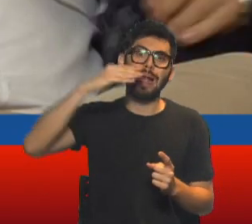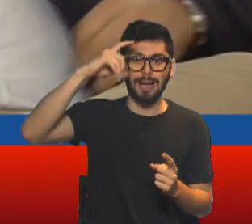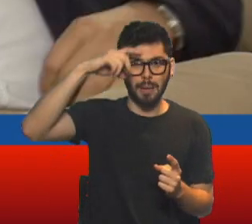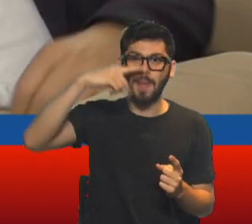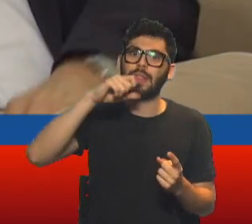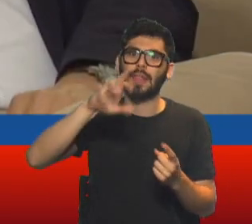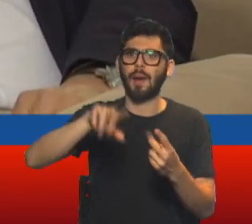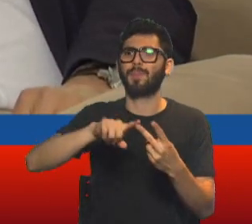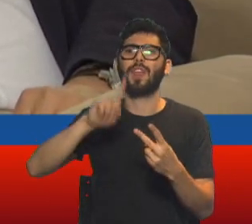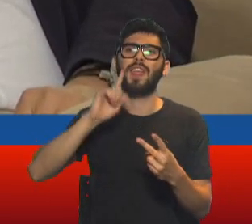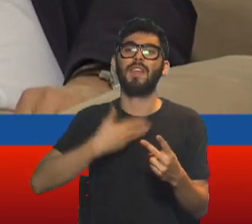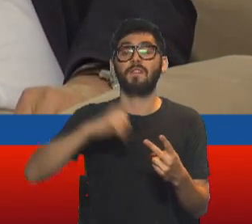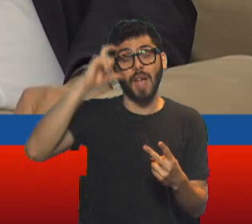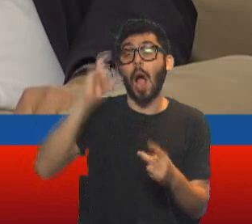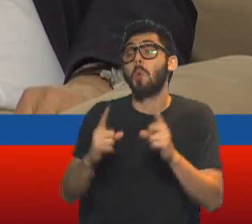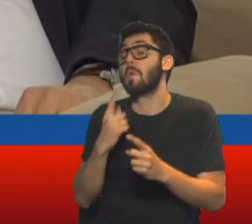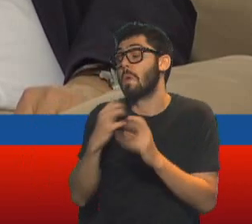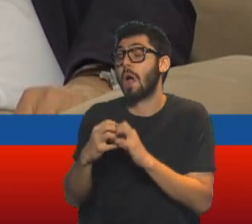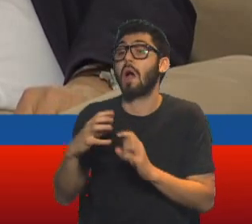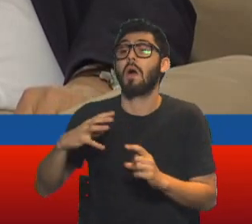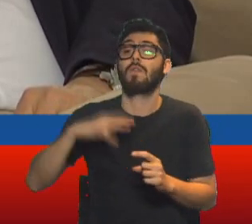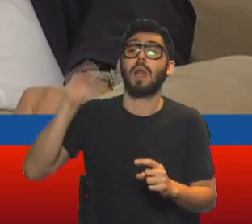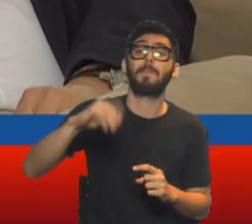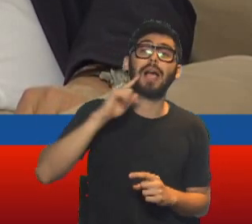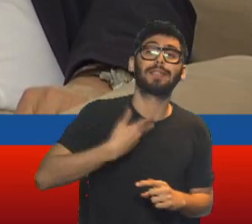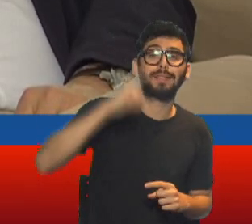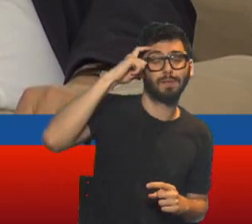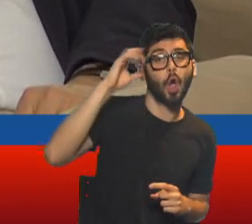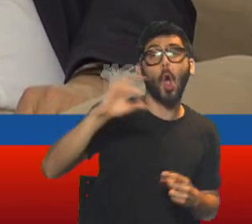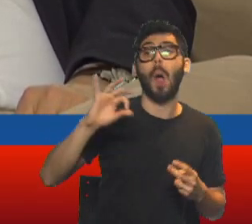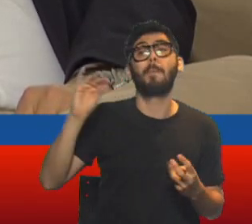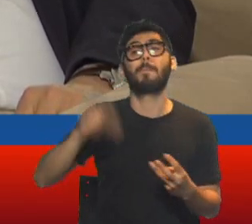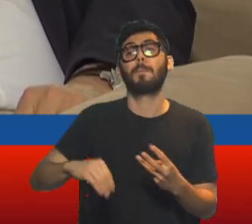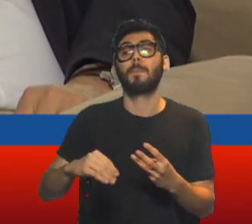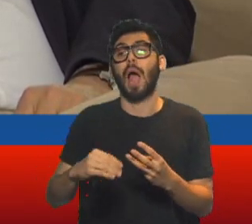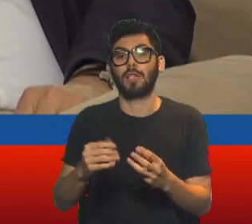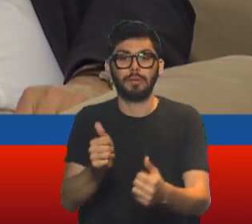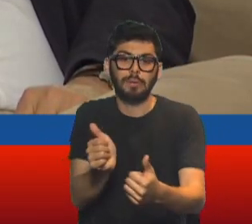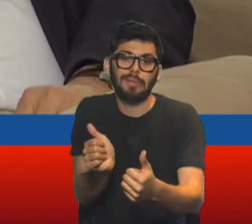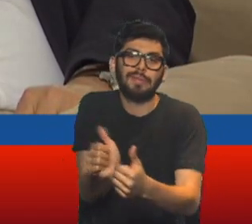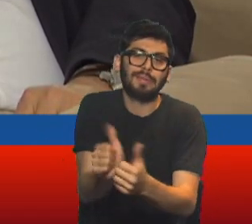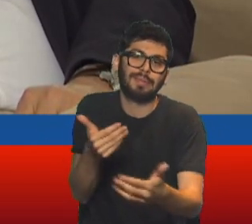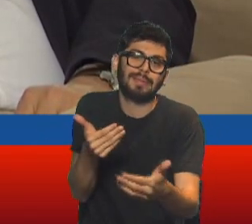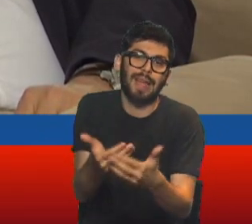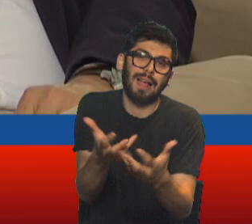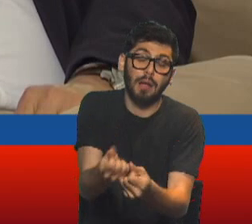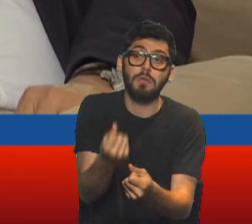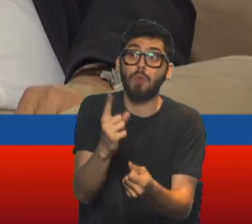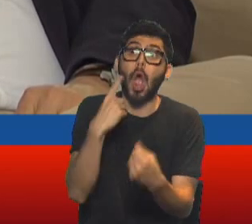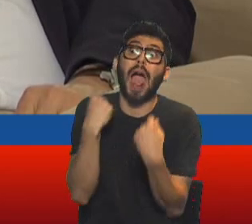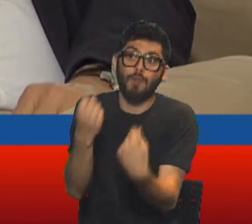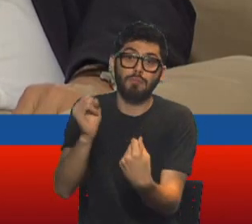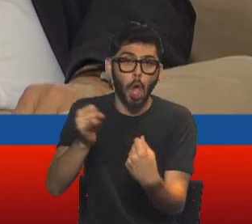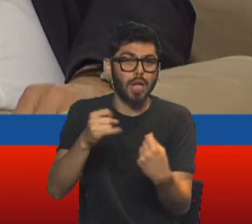IFE, después podemos hablar si hacía falta más IFE o más acompañamiento, pero quiero decir, se hizo un esfuerzo muy grande, pero si a cada esfuerzo esfuerzo, hay un